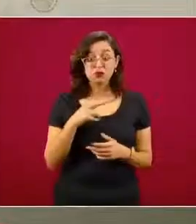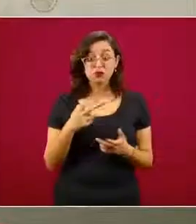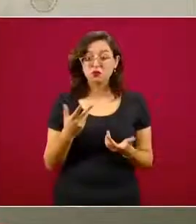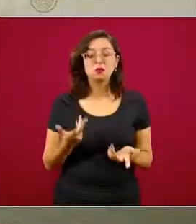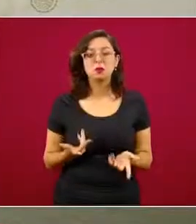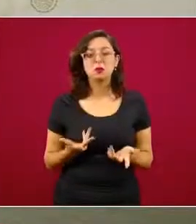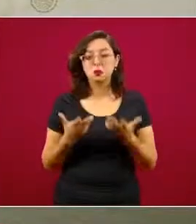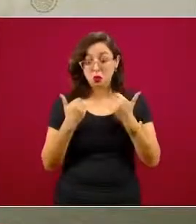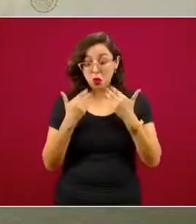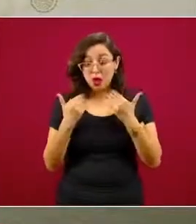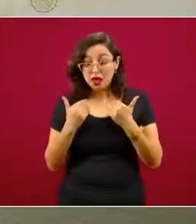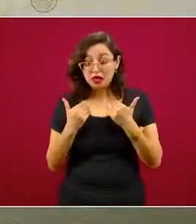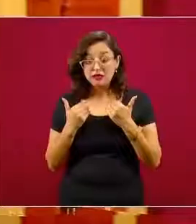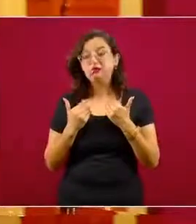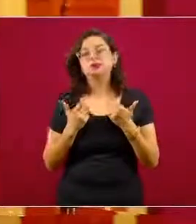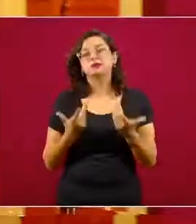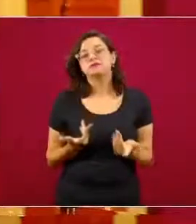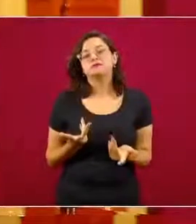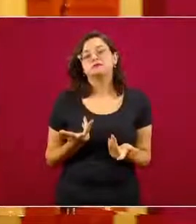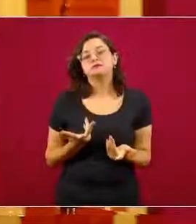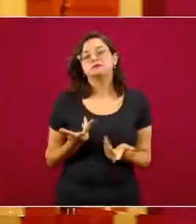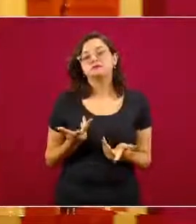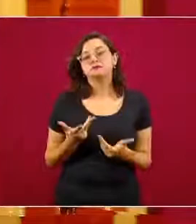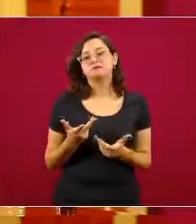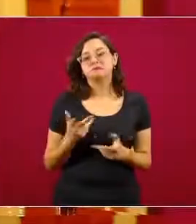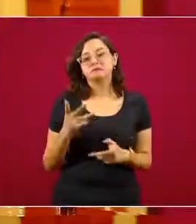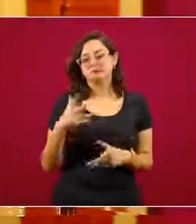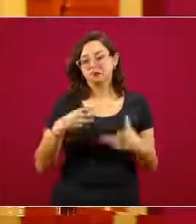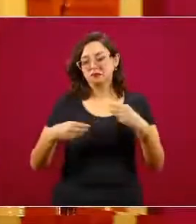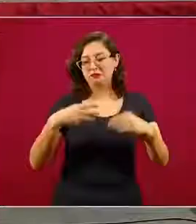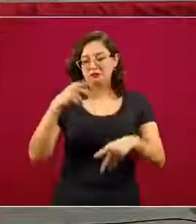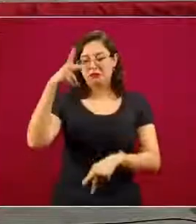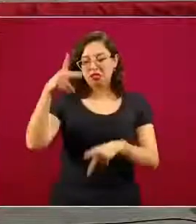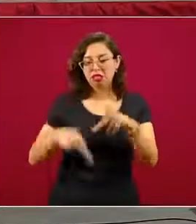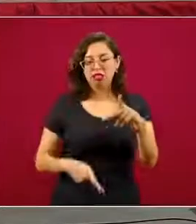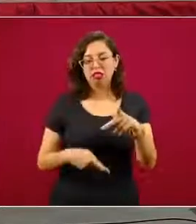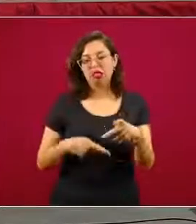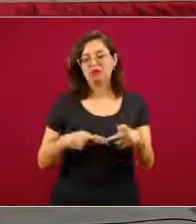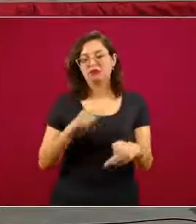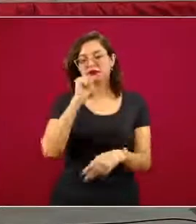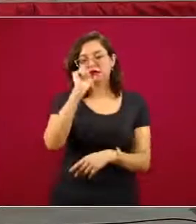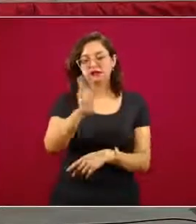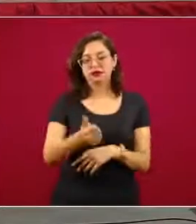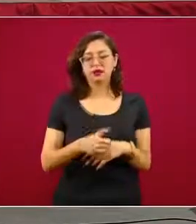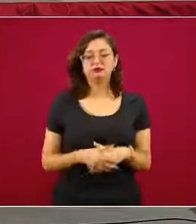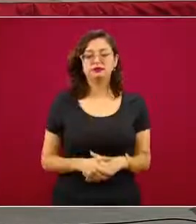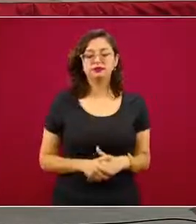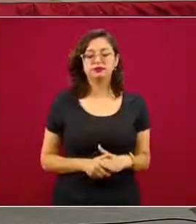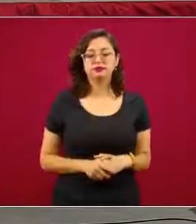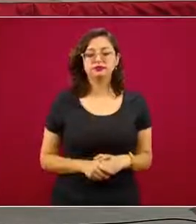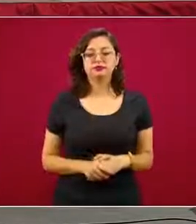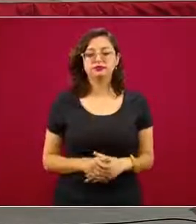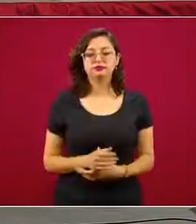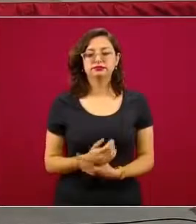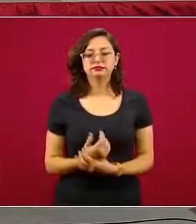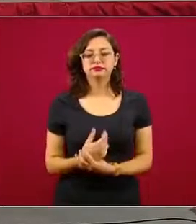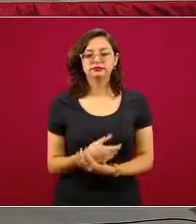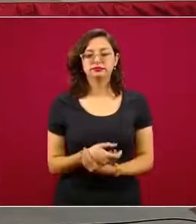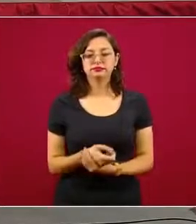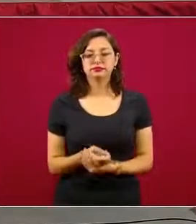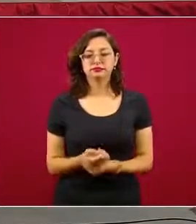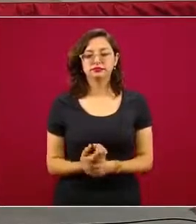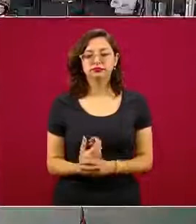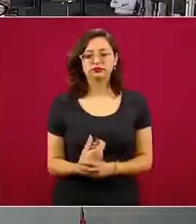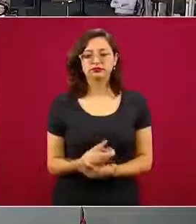inmunidad en un tiempo razonable para interrumpir la transmisión. Gracias, Liliana. Vámonos acá de este lado con